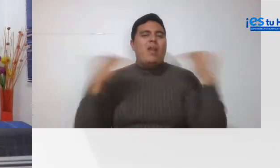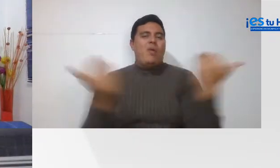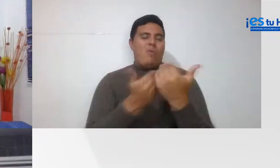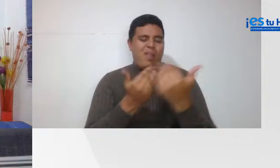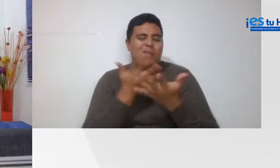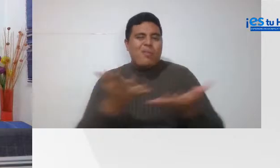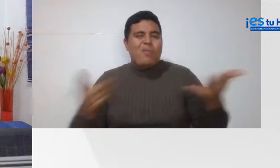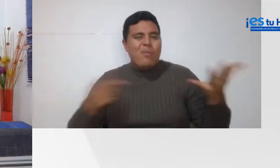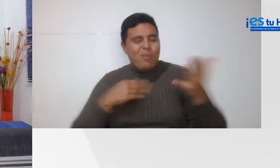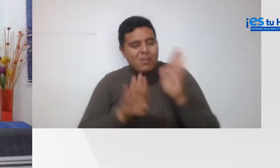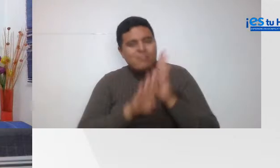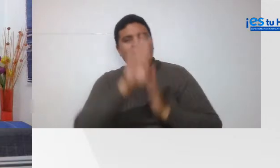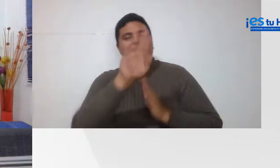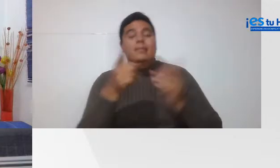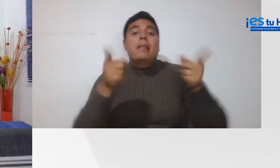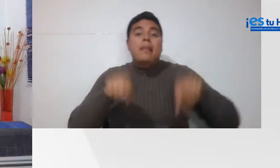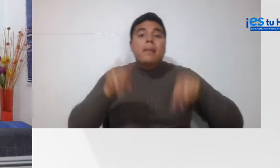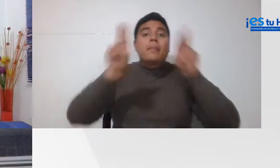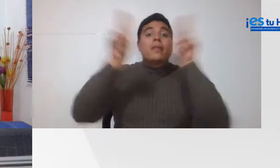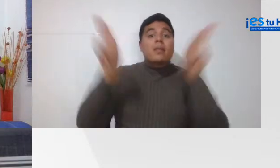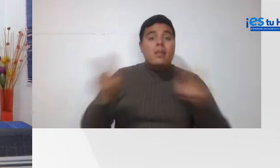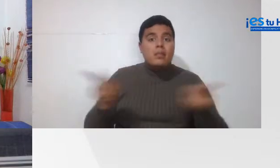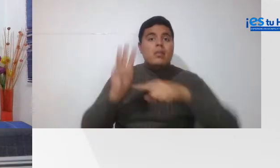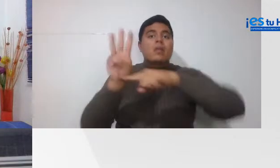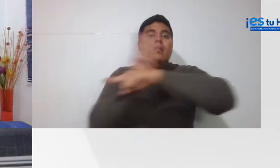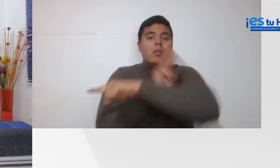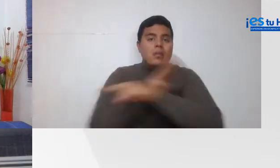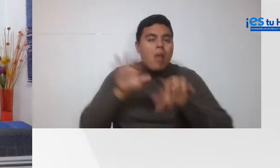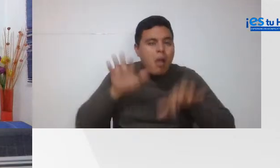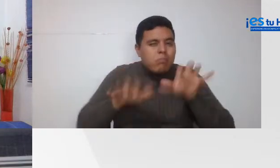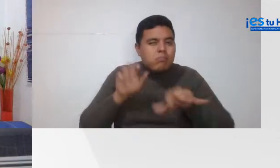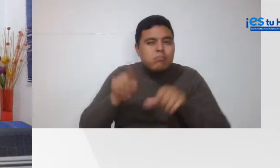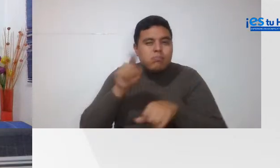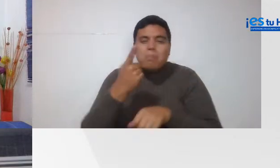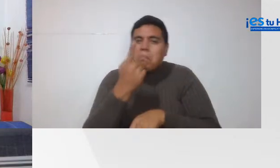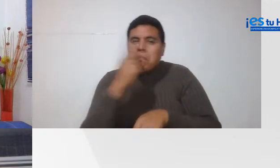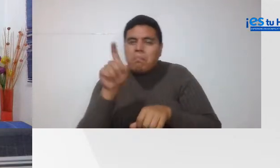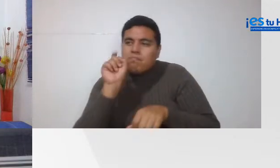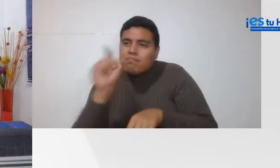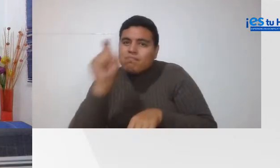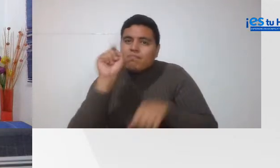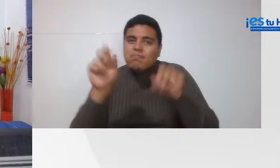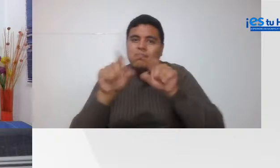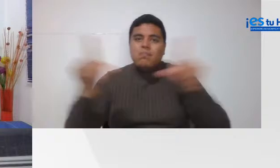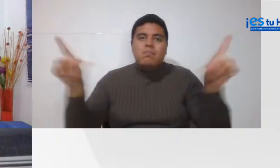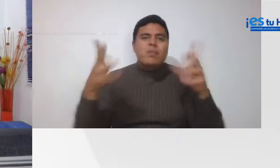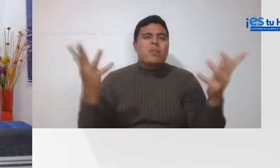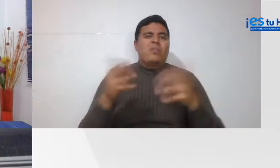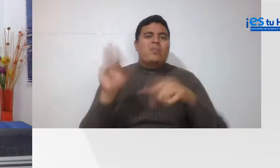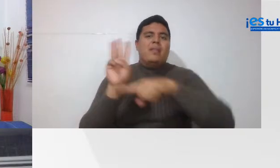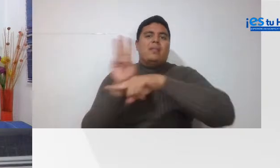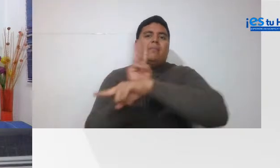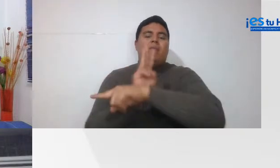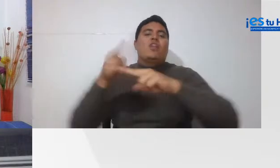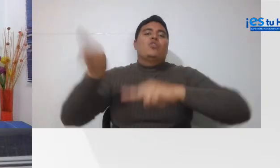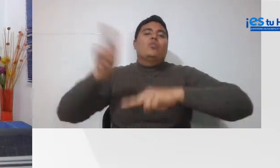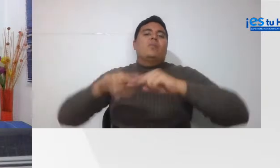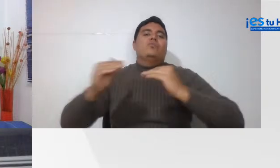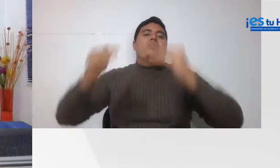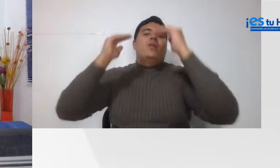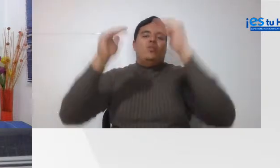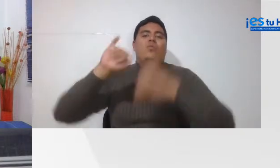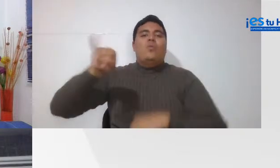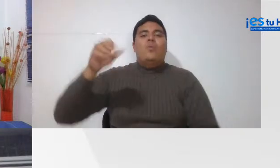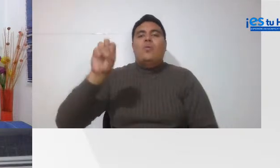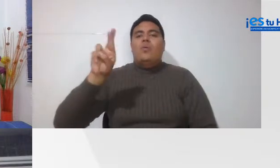y que se metan en internet, que te estamos como Normal Superior Rizada. Muy bien. Y antes de terminar, yo quiero compartir